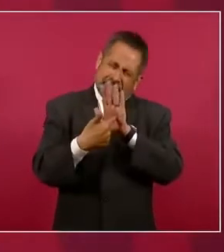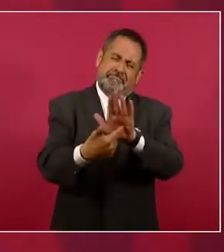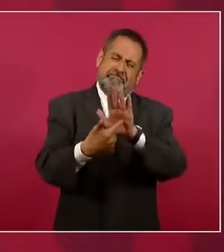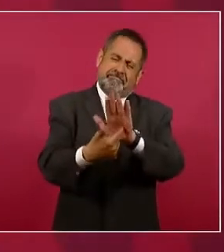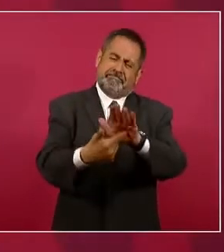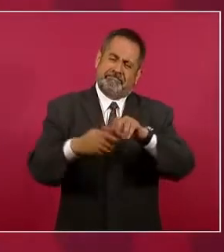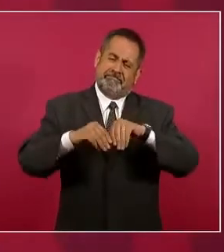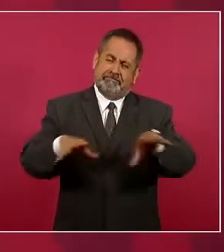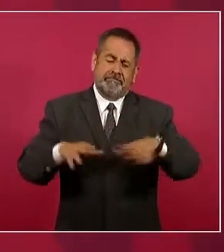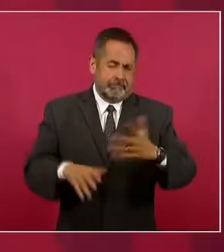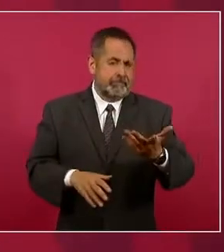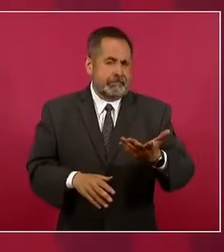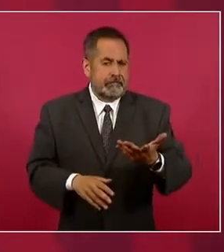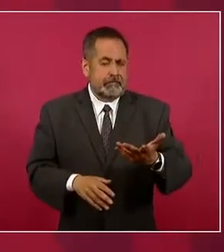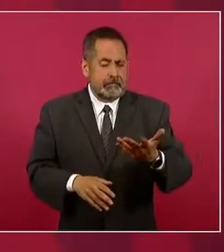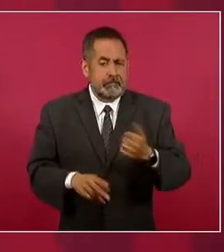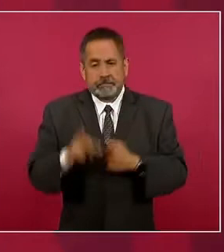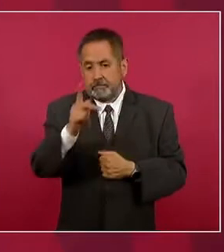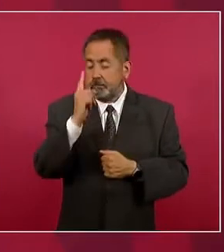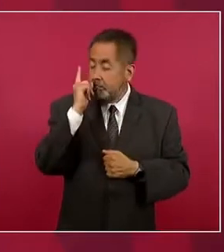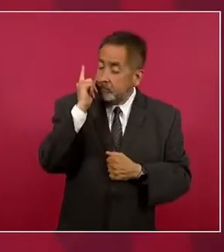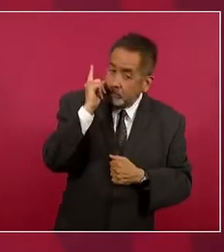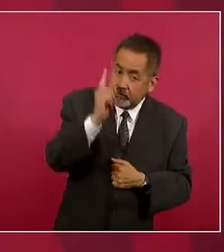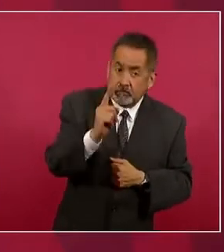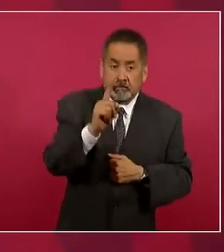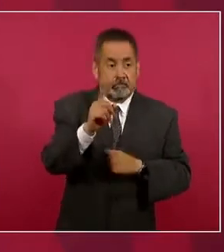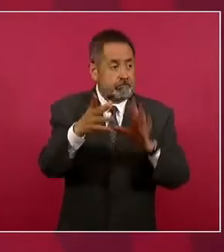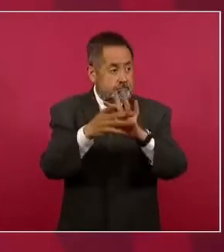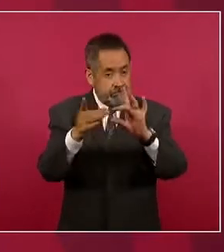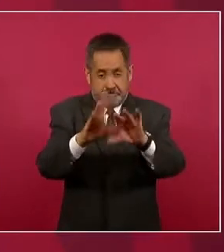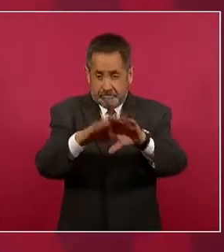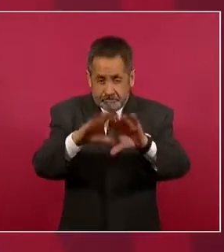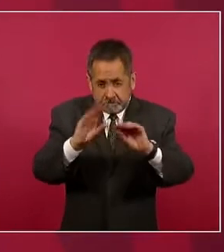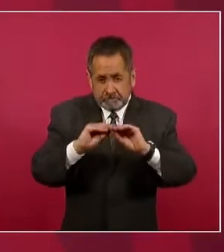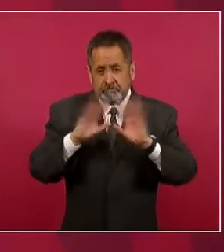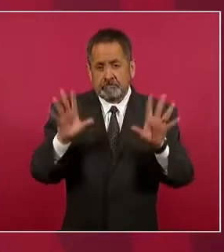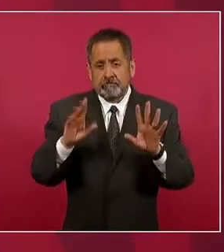Pero debe quedar claro que